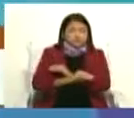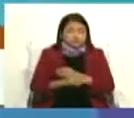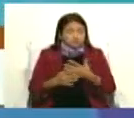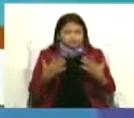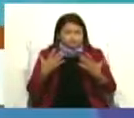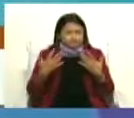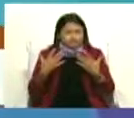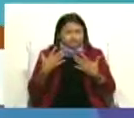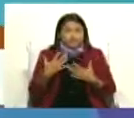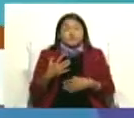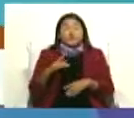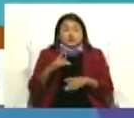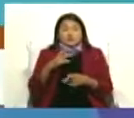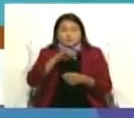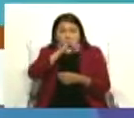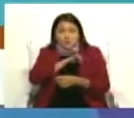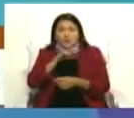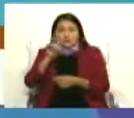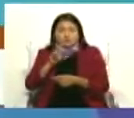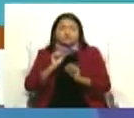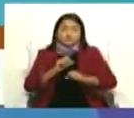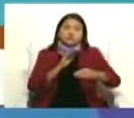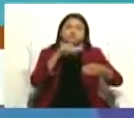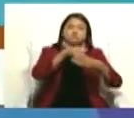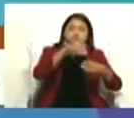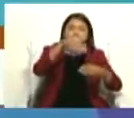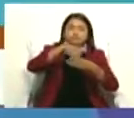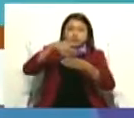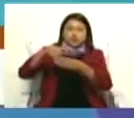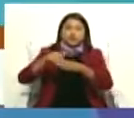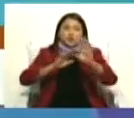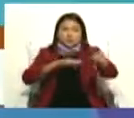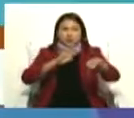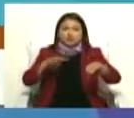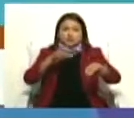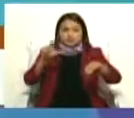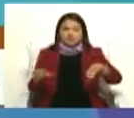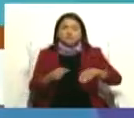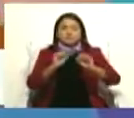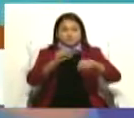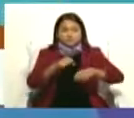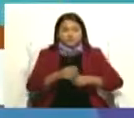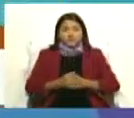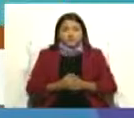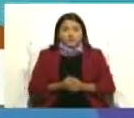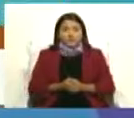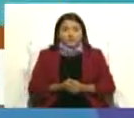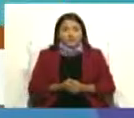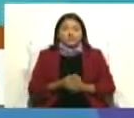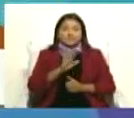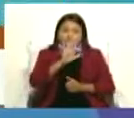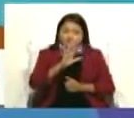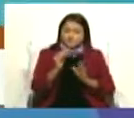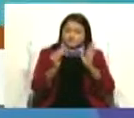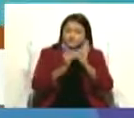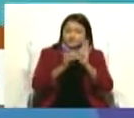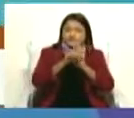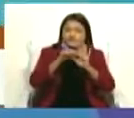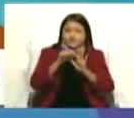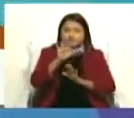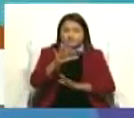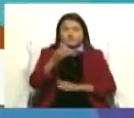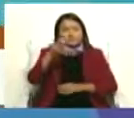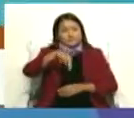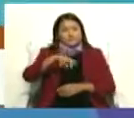concreta, es un acto profundo de democracia, que es el voto, que es la soberanía de un pueblo, como lo establece el artículo 5 de nuestra